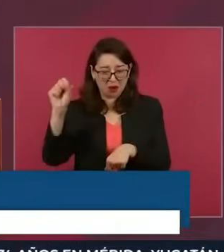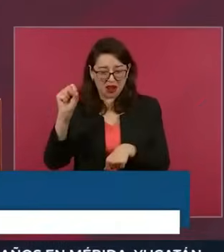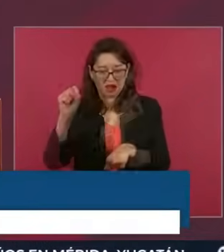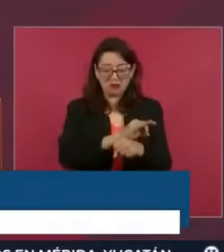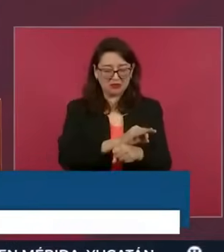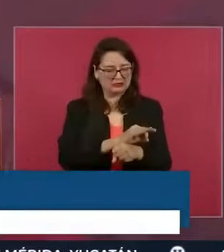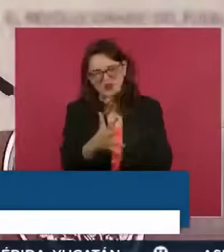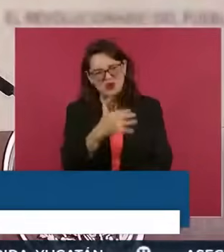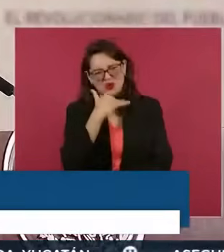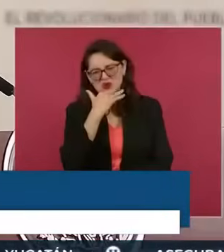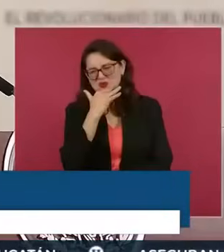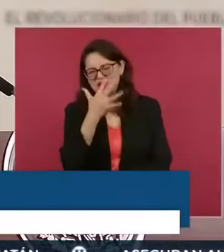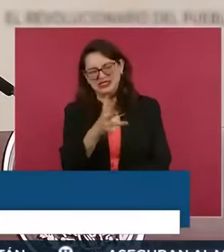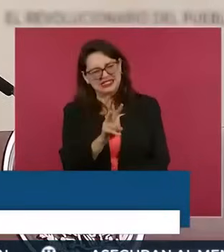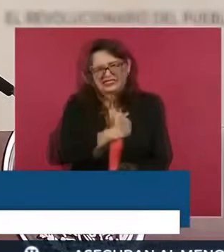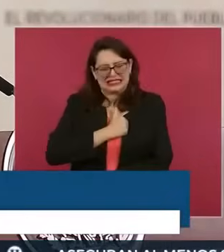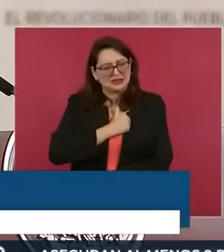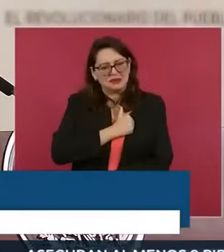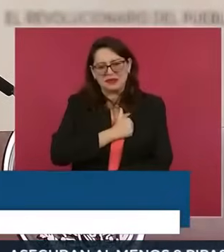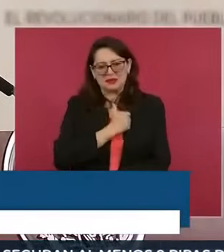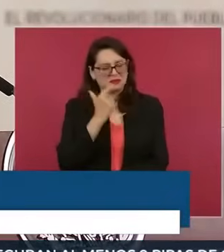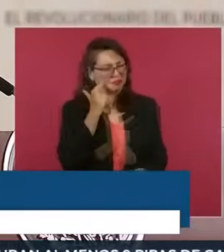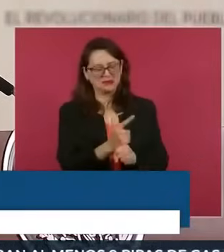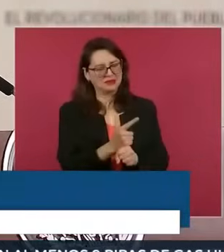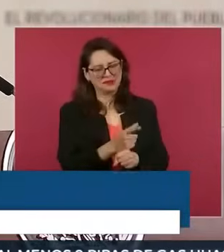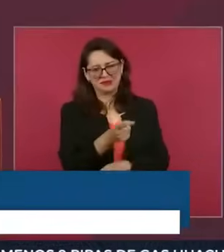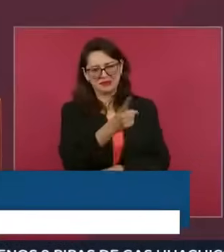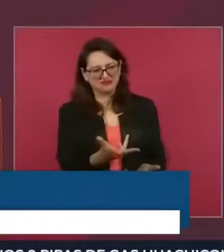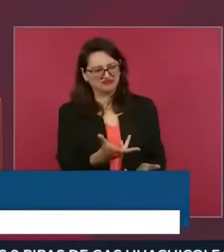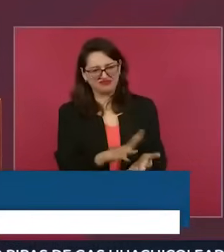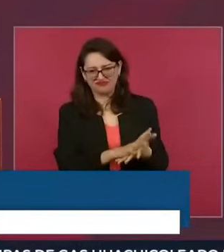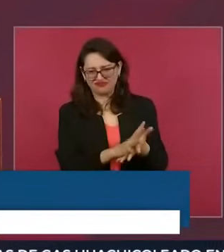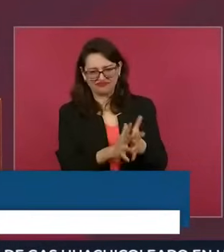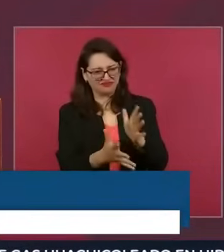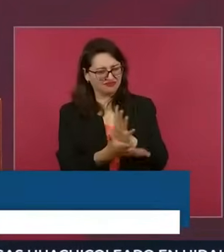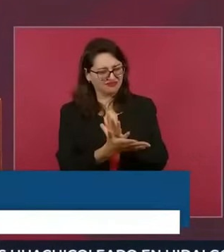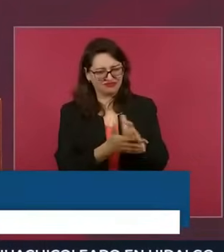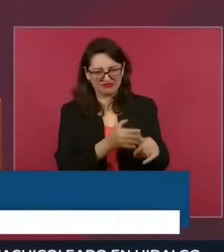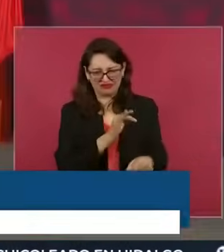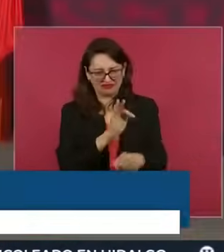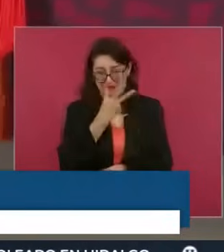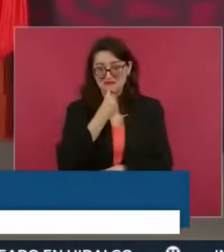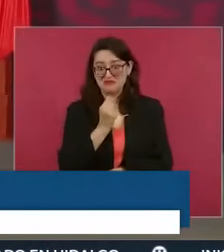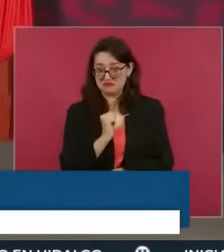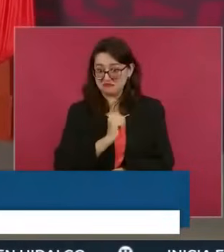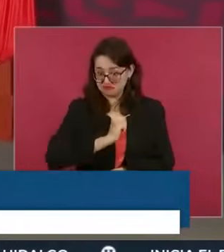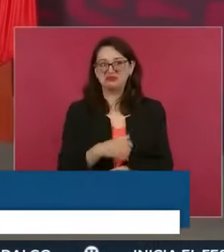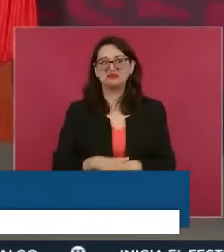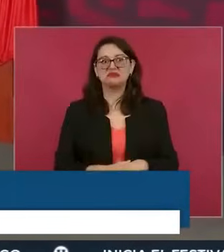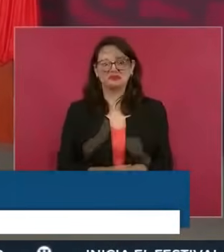todo el Poder Judicial, porque no había encarte aclarando de que ya no tenía fuero. Pero qué influencias